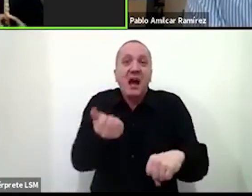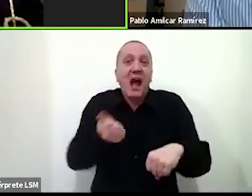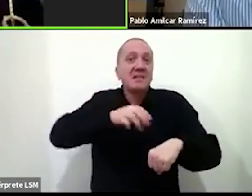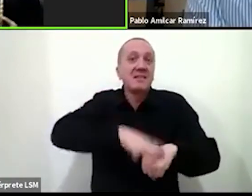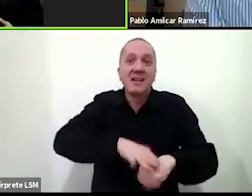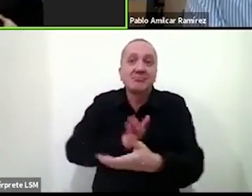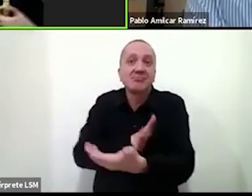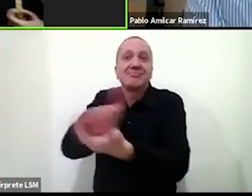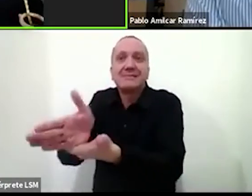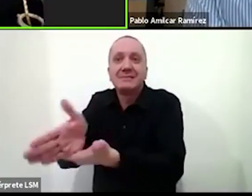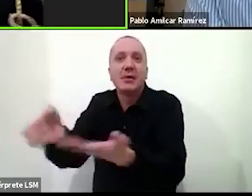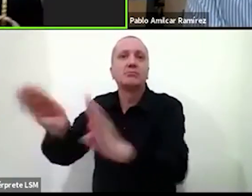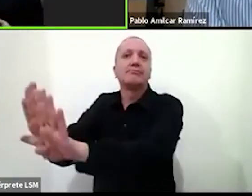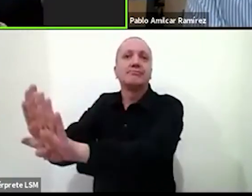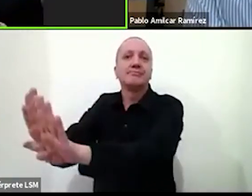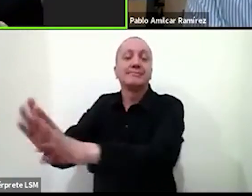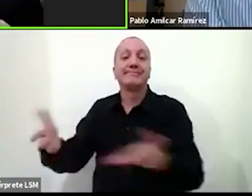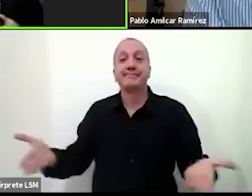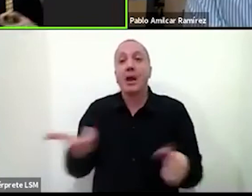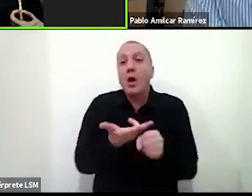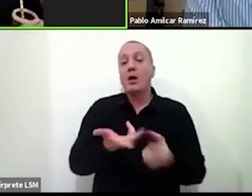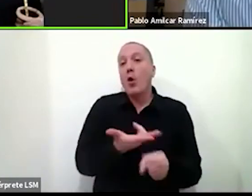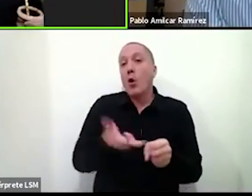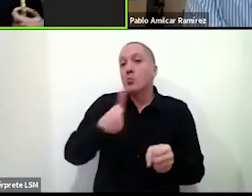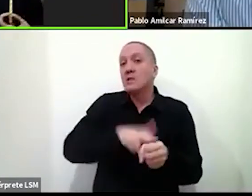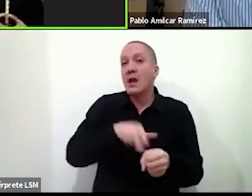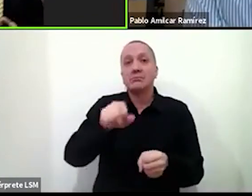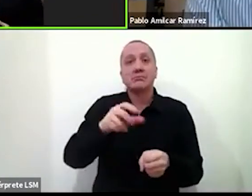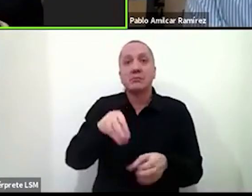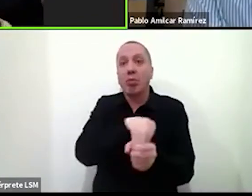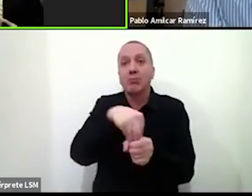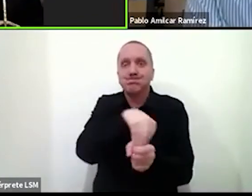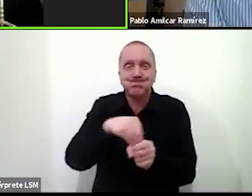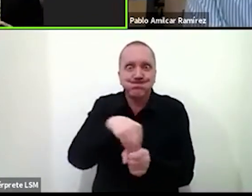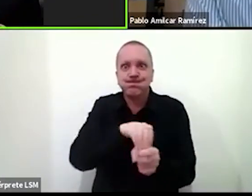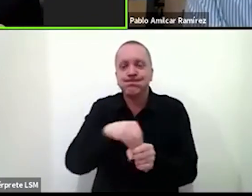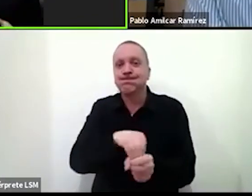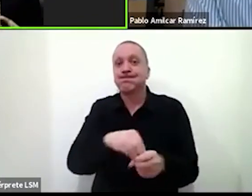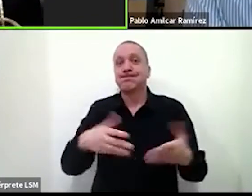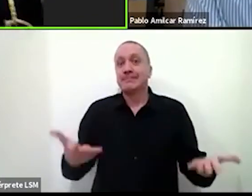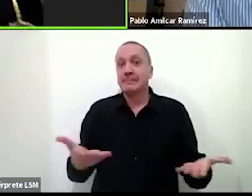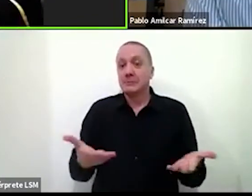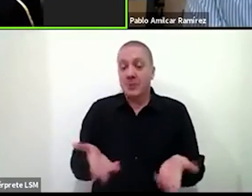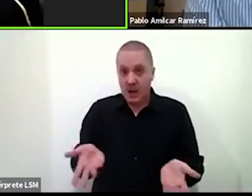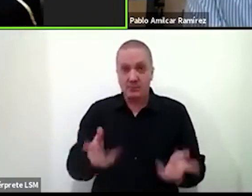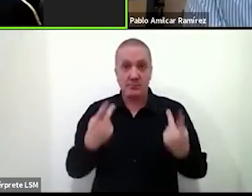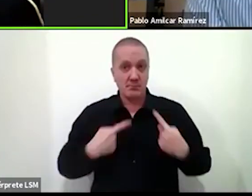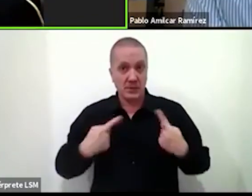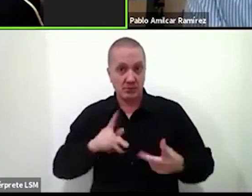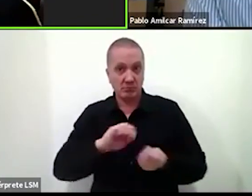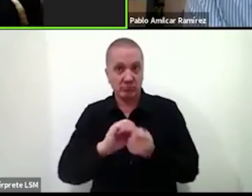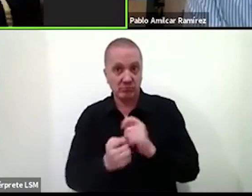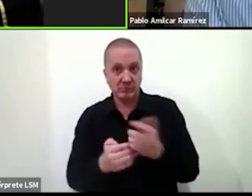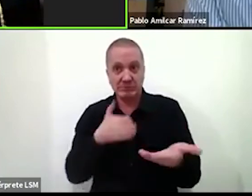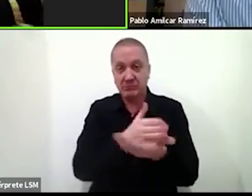los hospitales, hoy saturados y preparados para recibir a compañeros y compañeras en el caso de que tengan